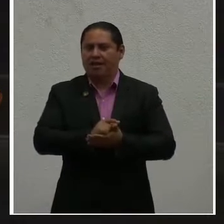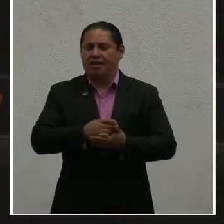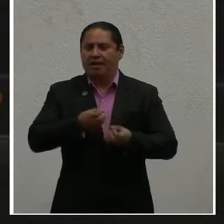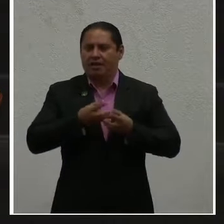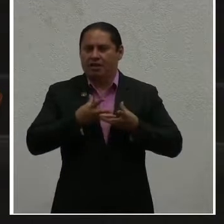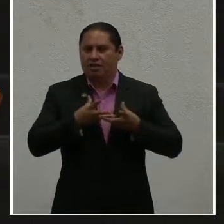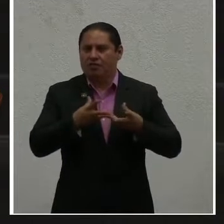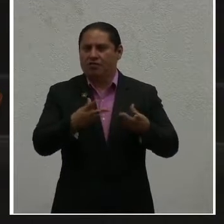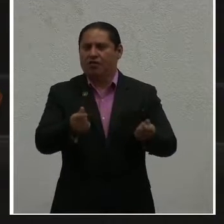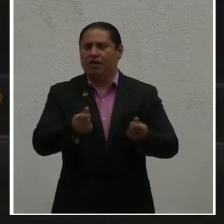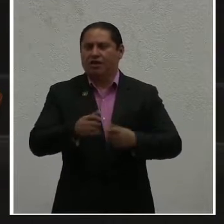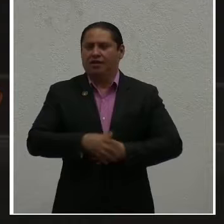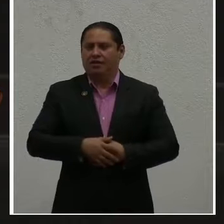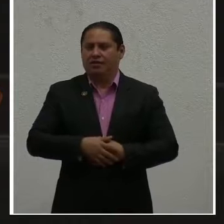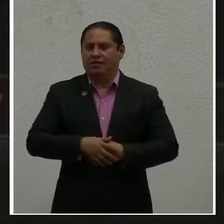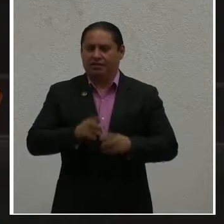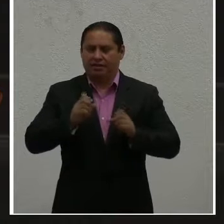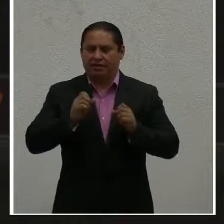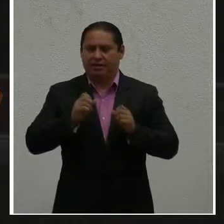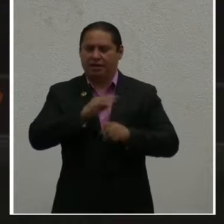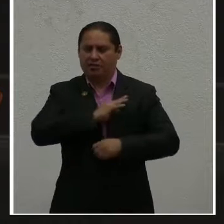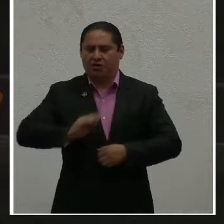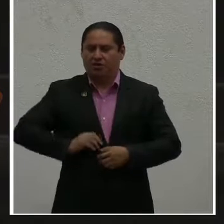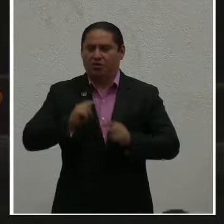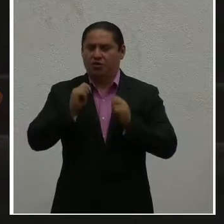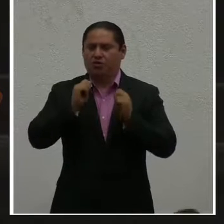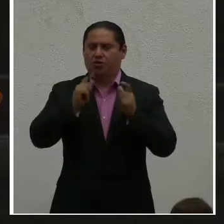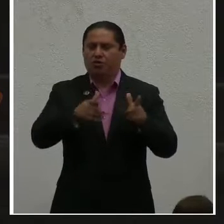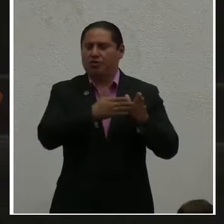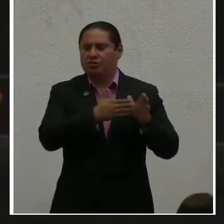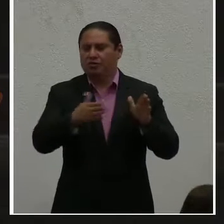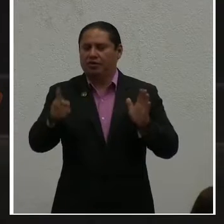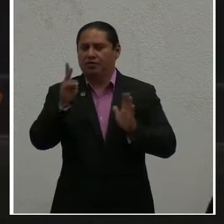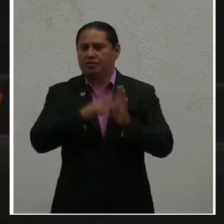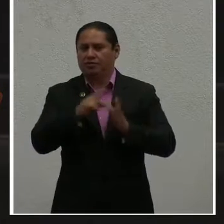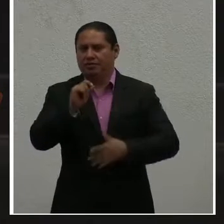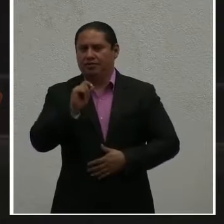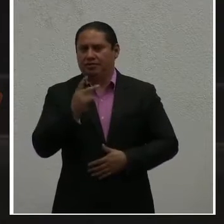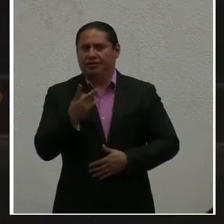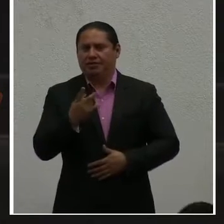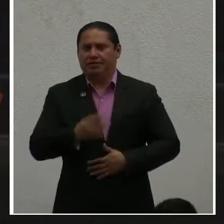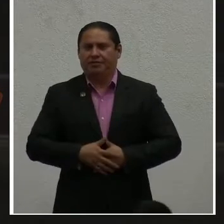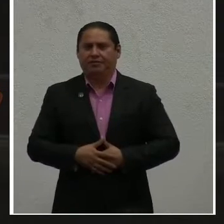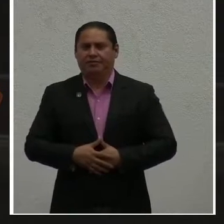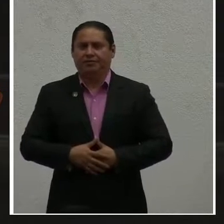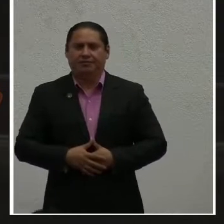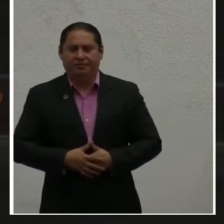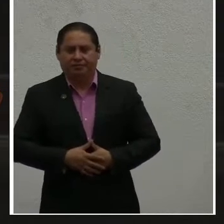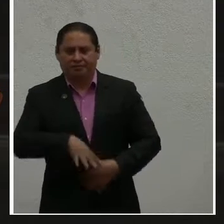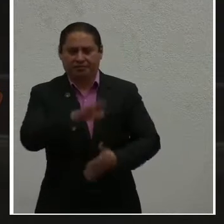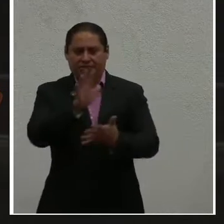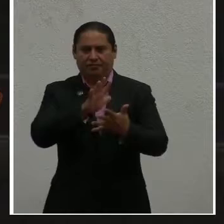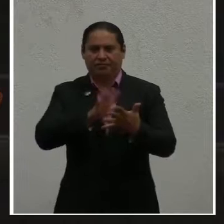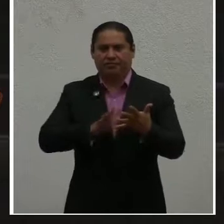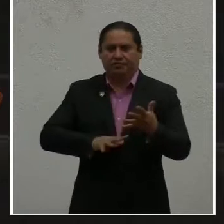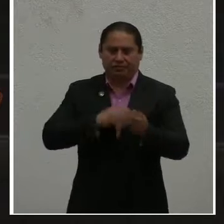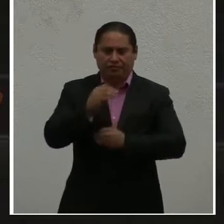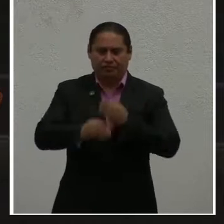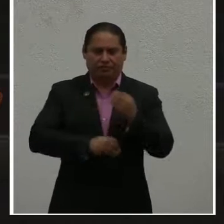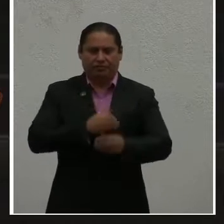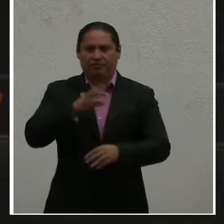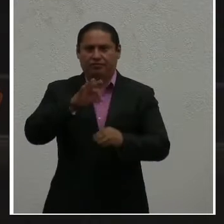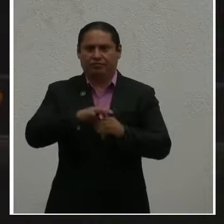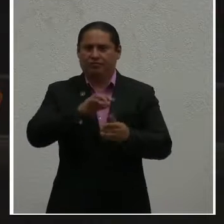Tuxtla Gutiérrez, Chiapas para el ejercicio fiscal 2022. Lectura, discusión y votación del